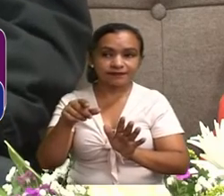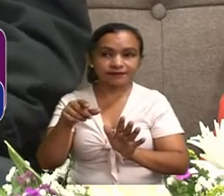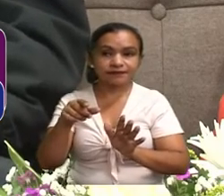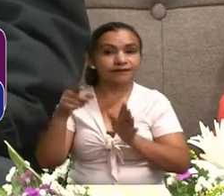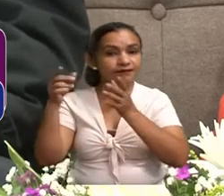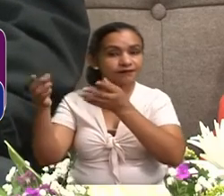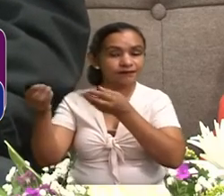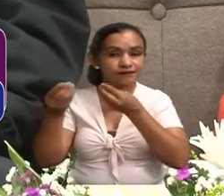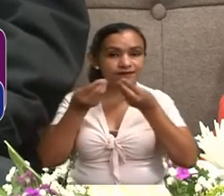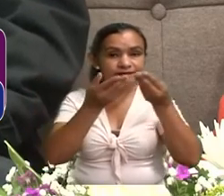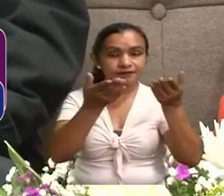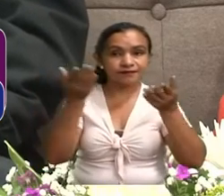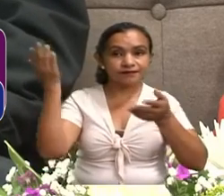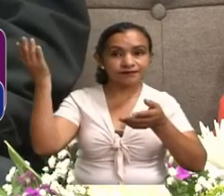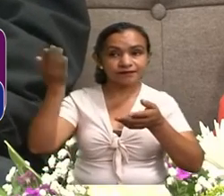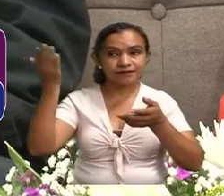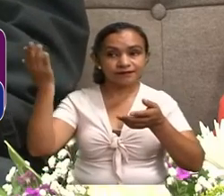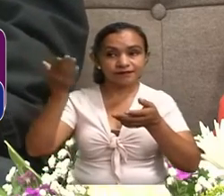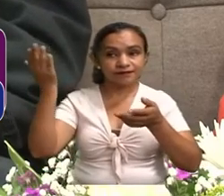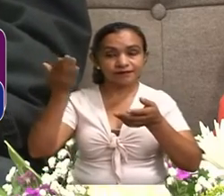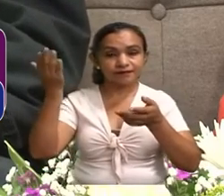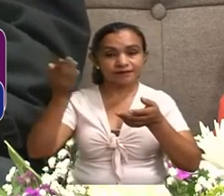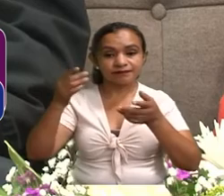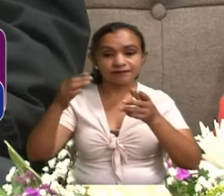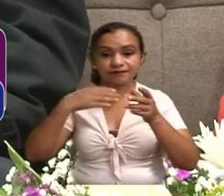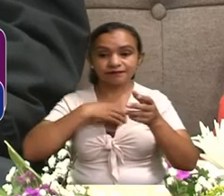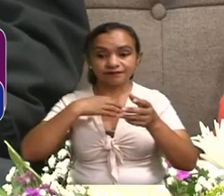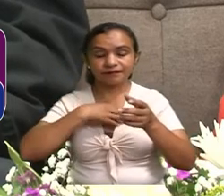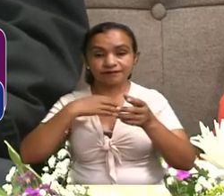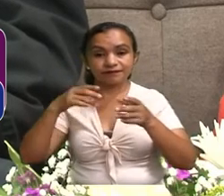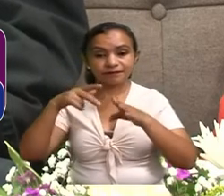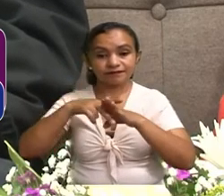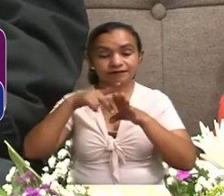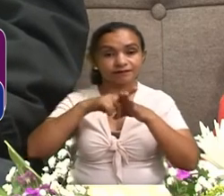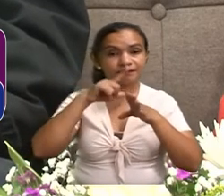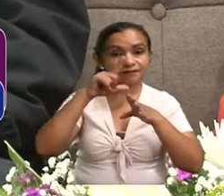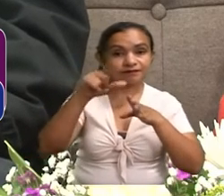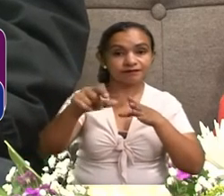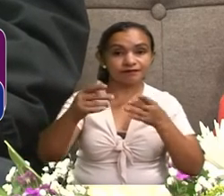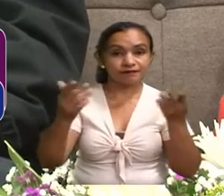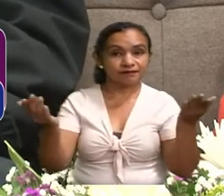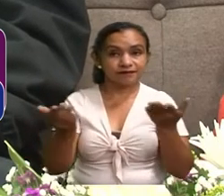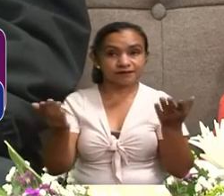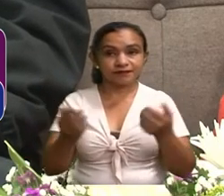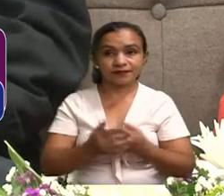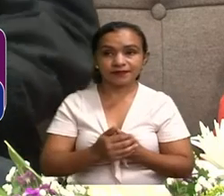dar a conocer. Una exposición okay. desde la comunidad, porque aquí, como te digo, no solo es